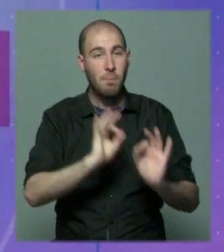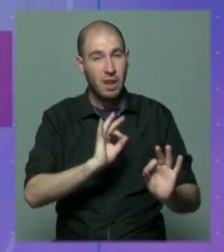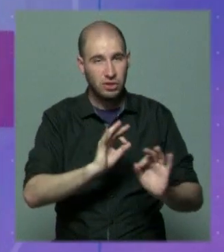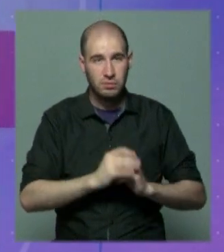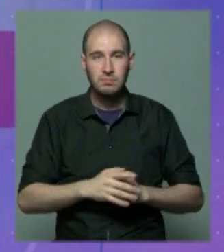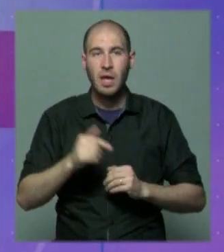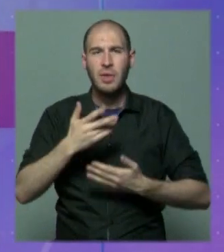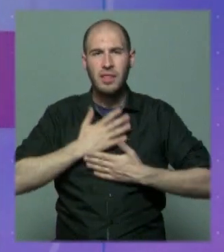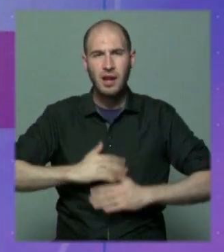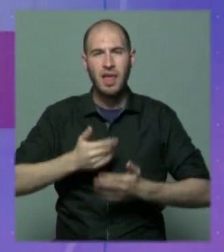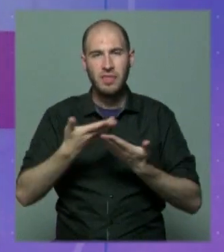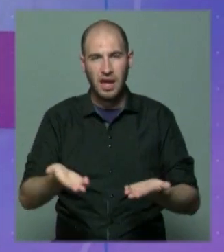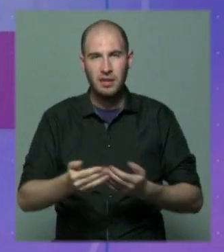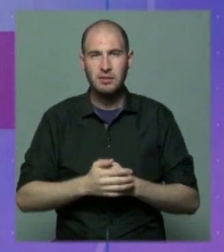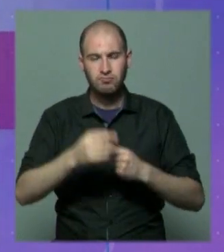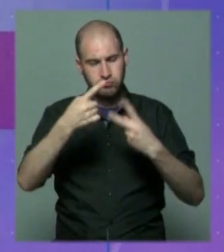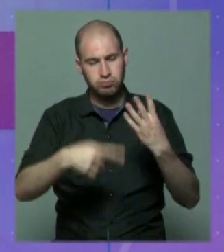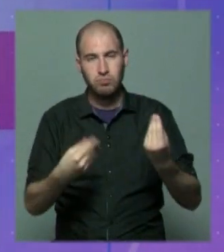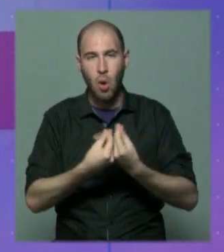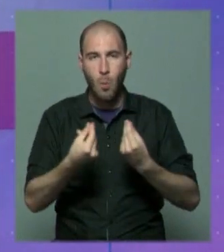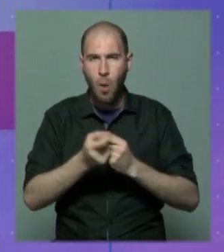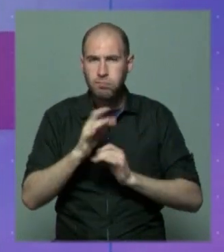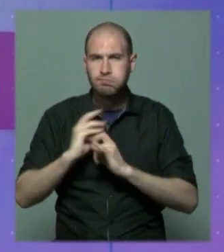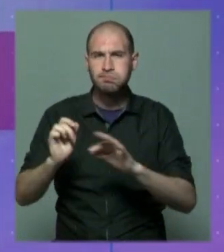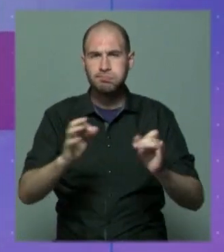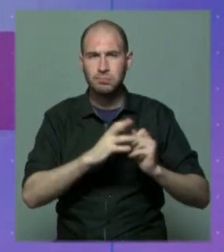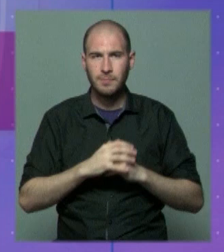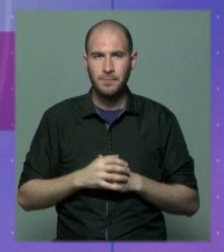transmitir tranquilidad. Hemos visto muchas cosas que han circulado